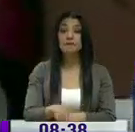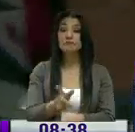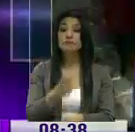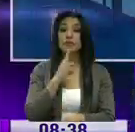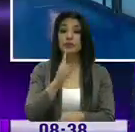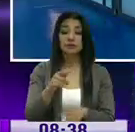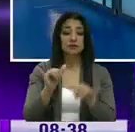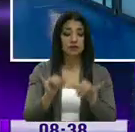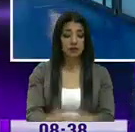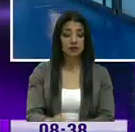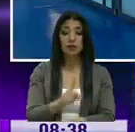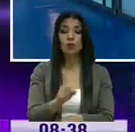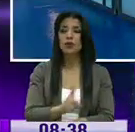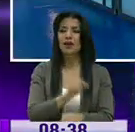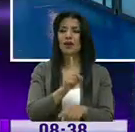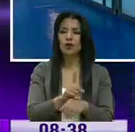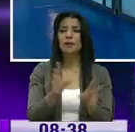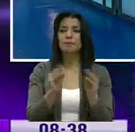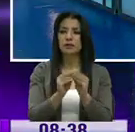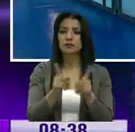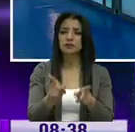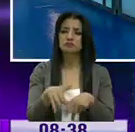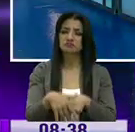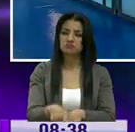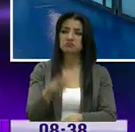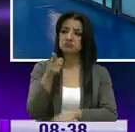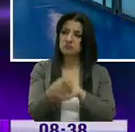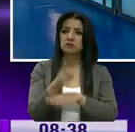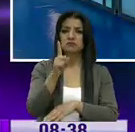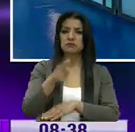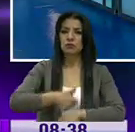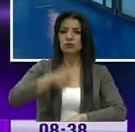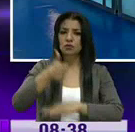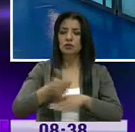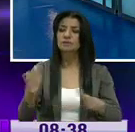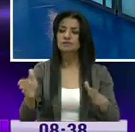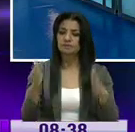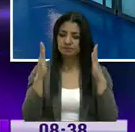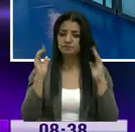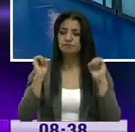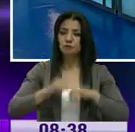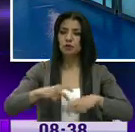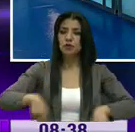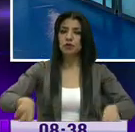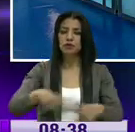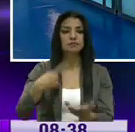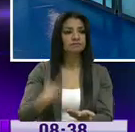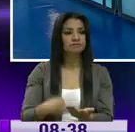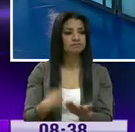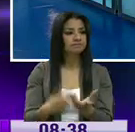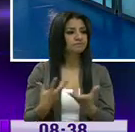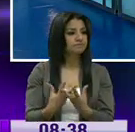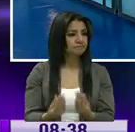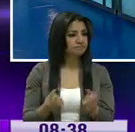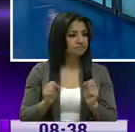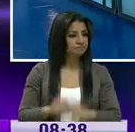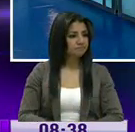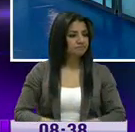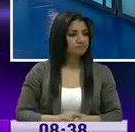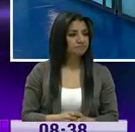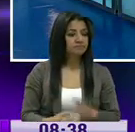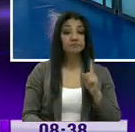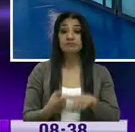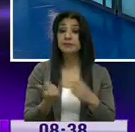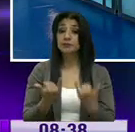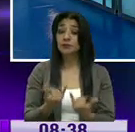a permanecer al menos una hora más para un poco exigir y presionar a las autoridades un nuevo acercamiento para que se solucione el problema de las multas. Esa es la